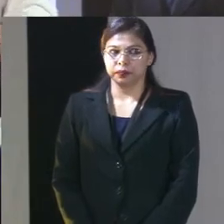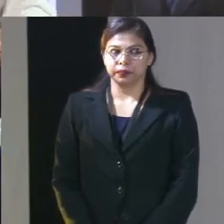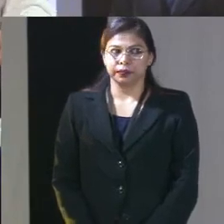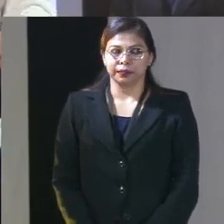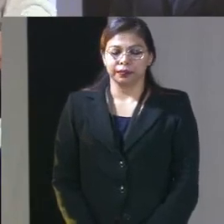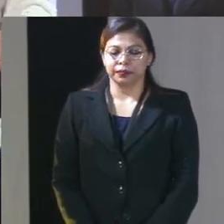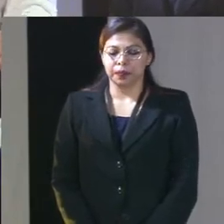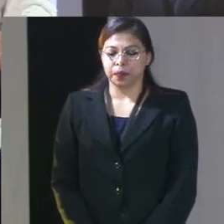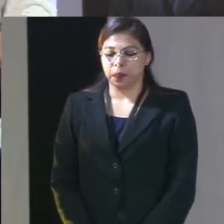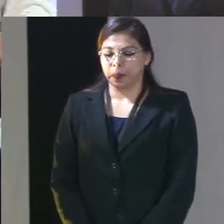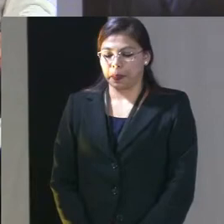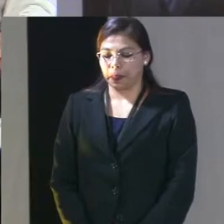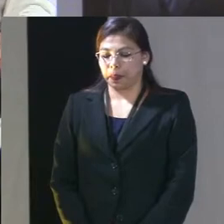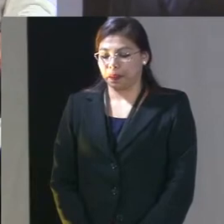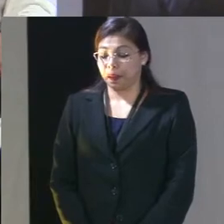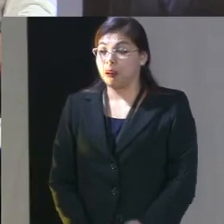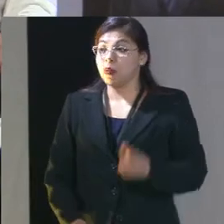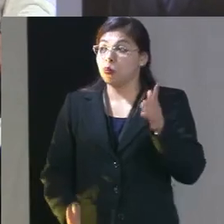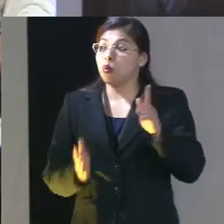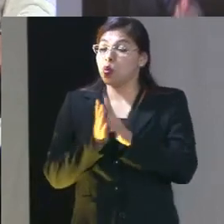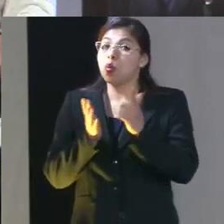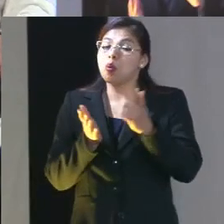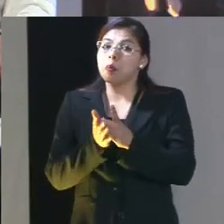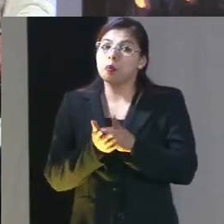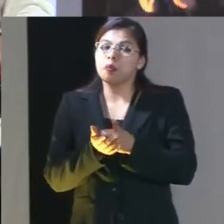Buenas tardes. En su libro